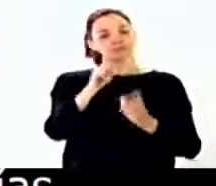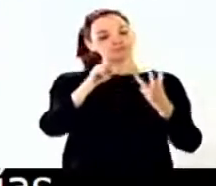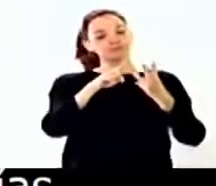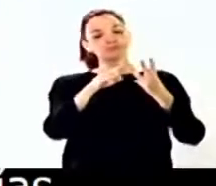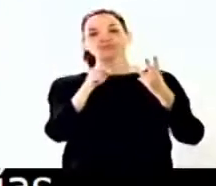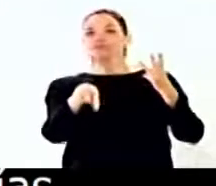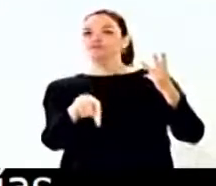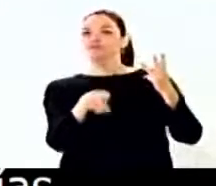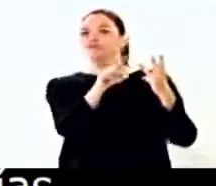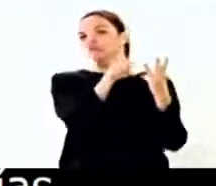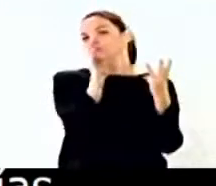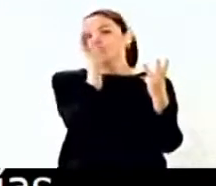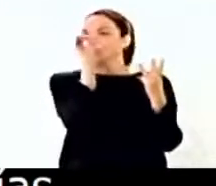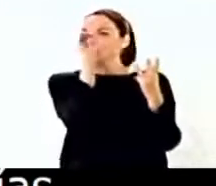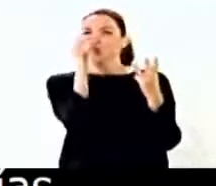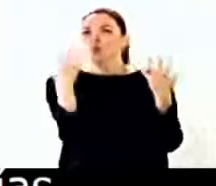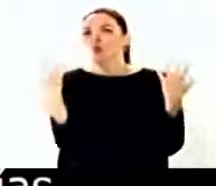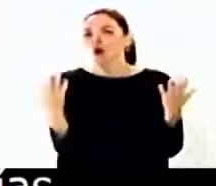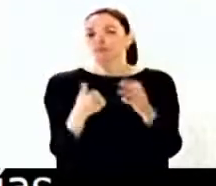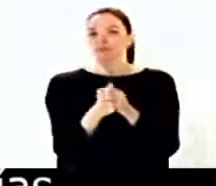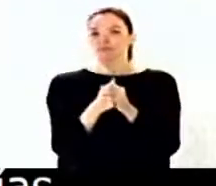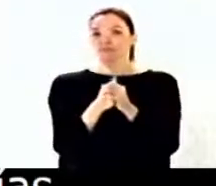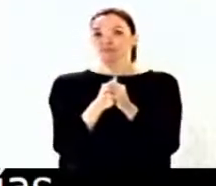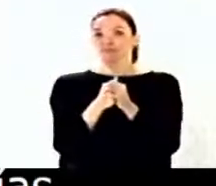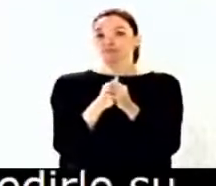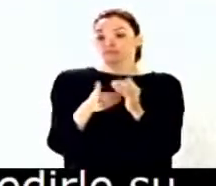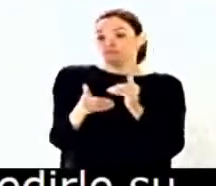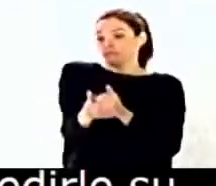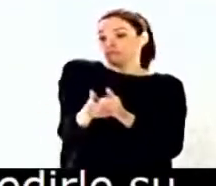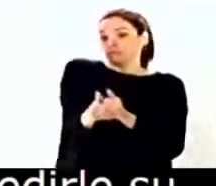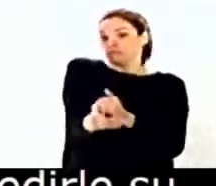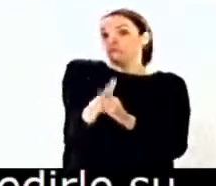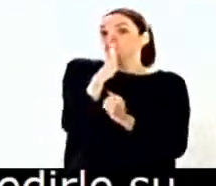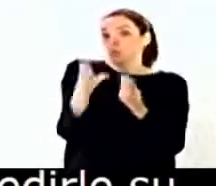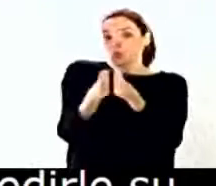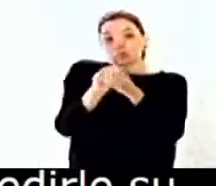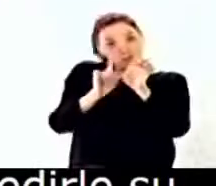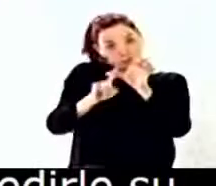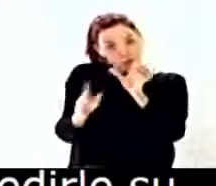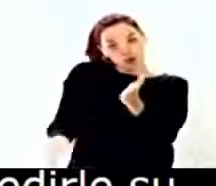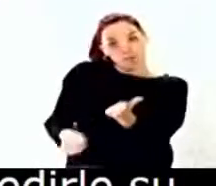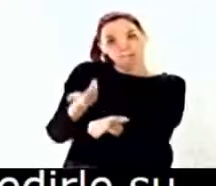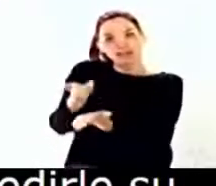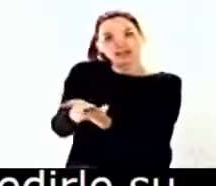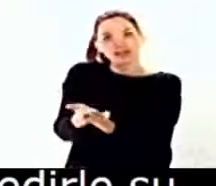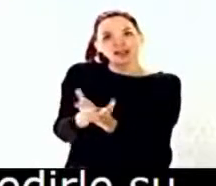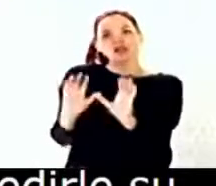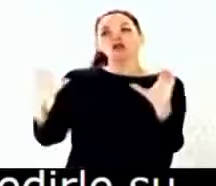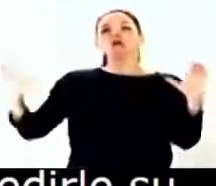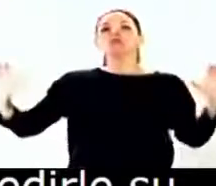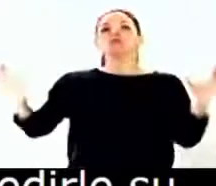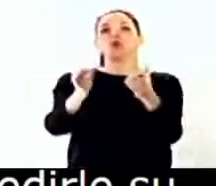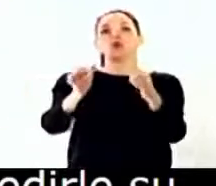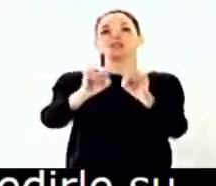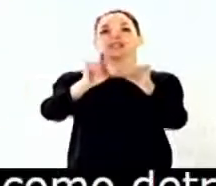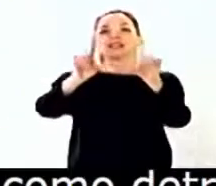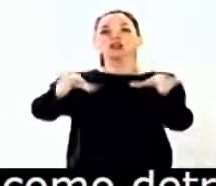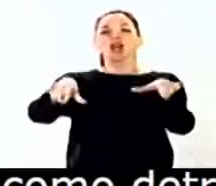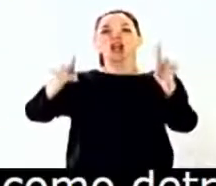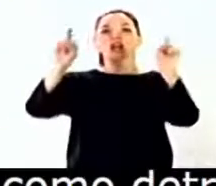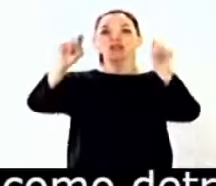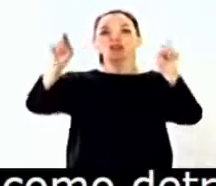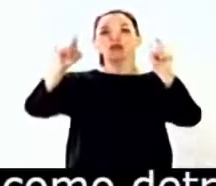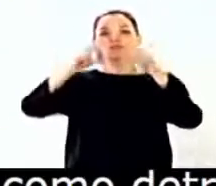pedirle su opinión sobre el hecho de que se vaya a reunir, como de hecho había pedido la Junta de Extremadura, la sectorial de educación